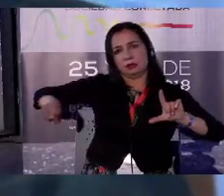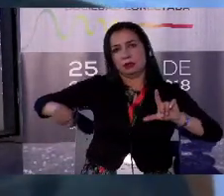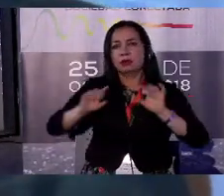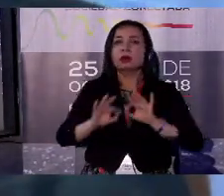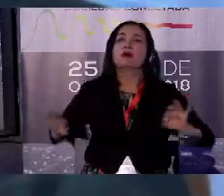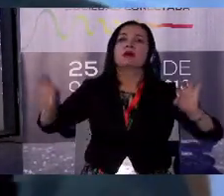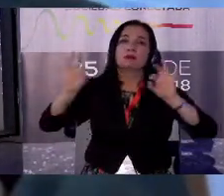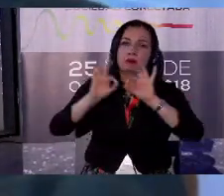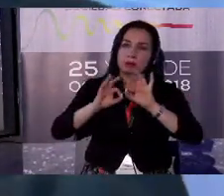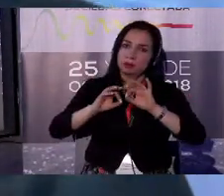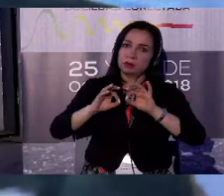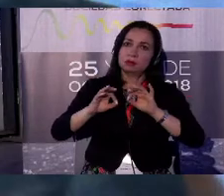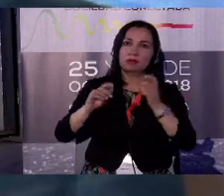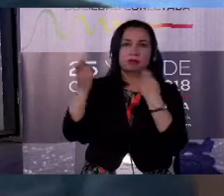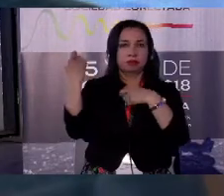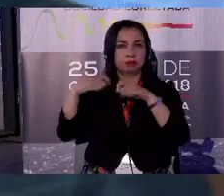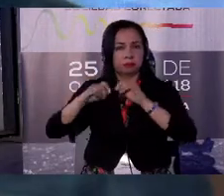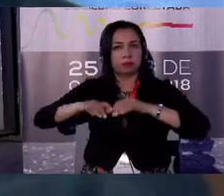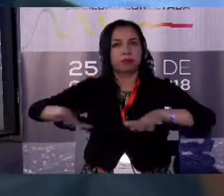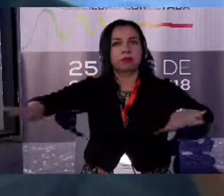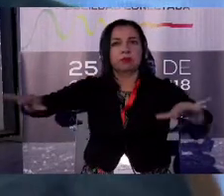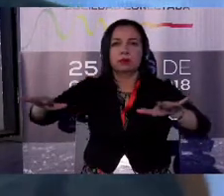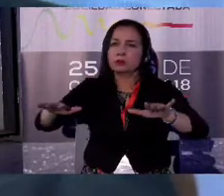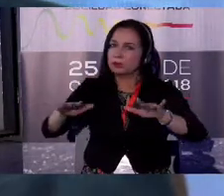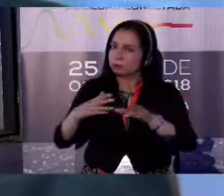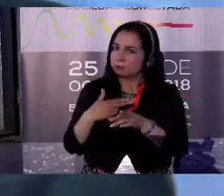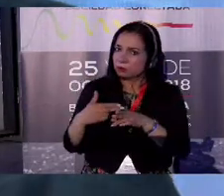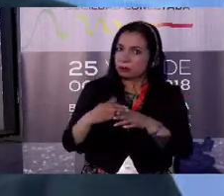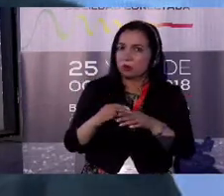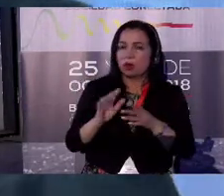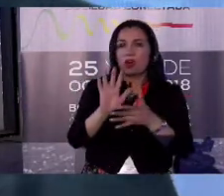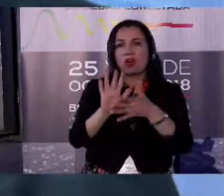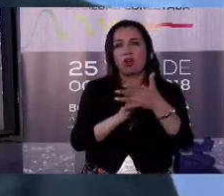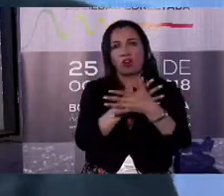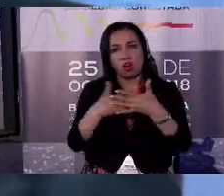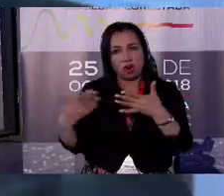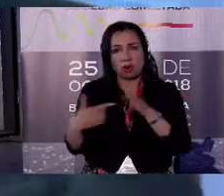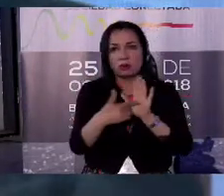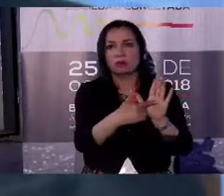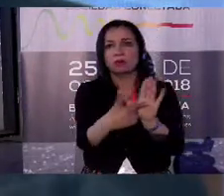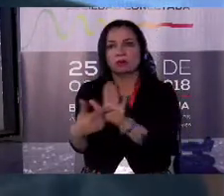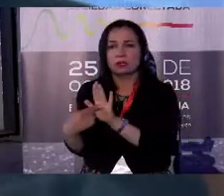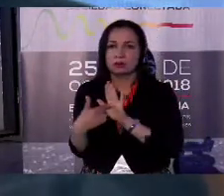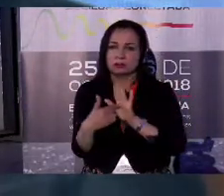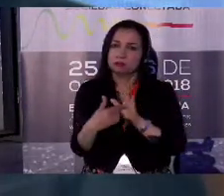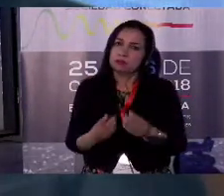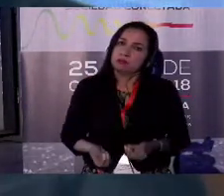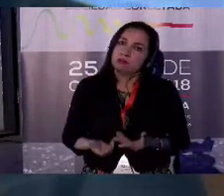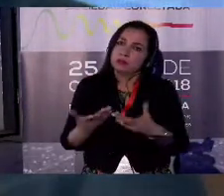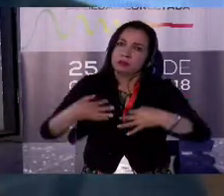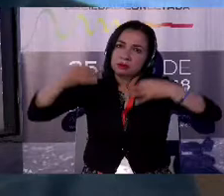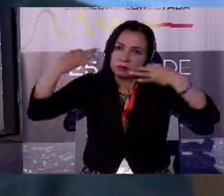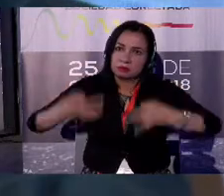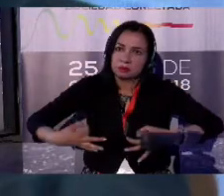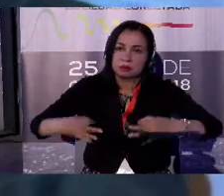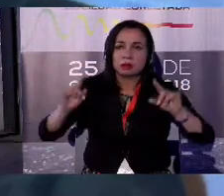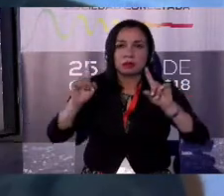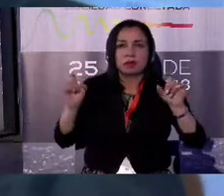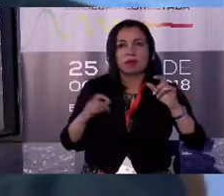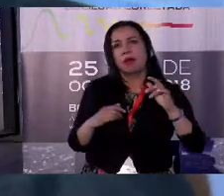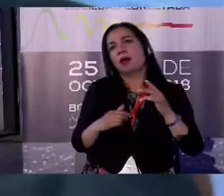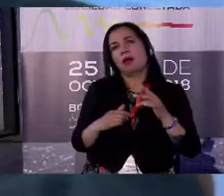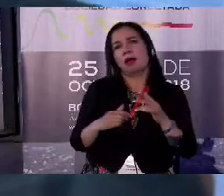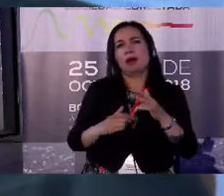sacar al mercado el espectro tan pronto posible, tener un cronograma y brindar certeza. En cuanto a infraestructura,